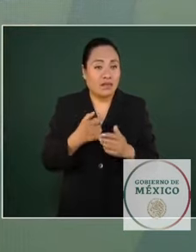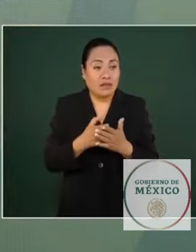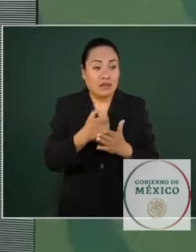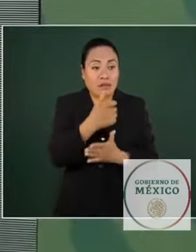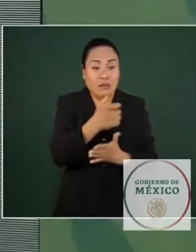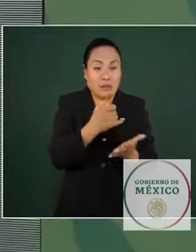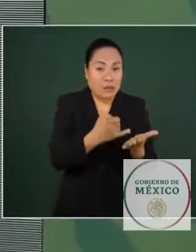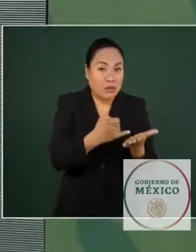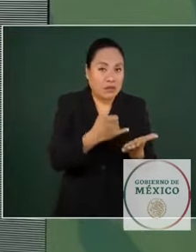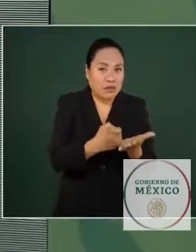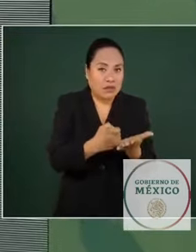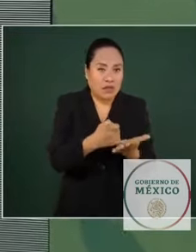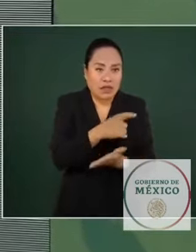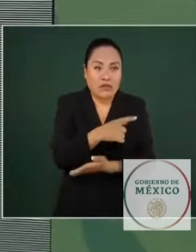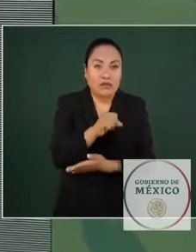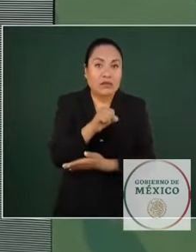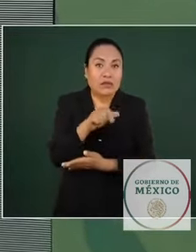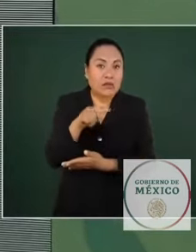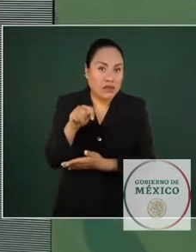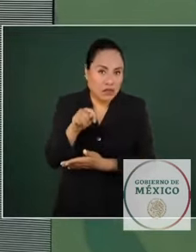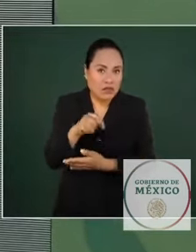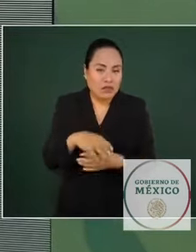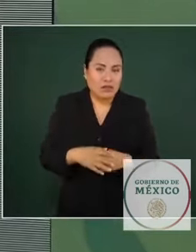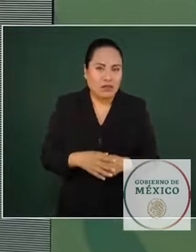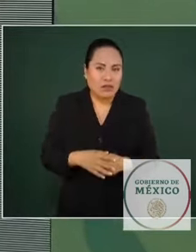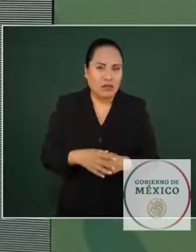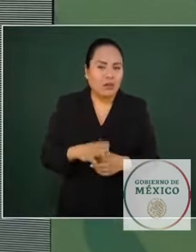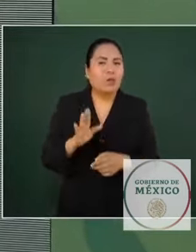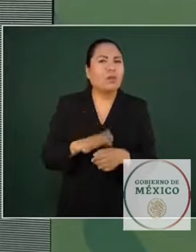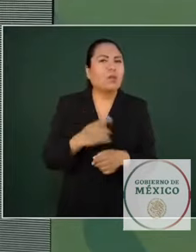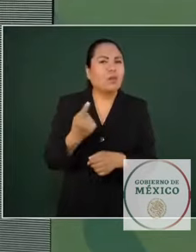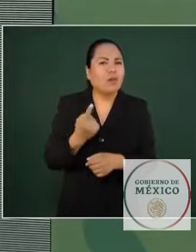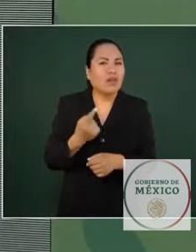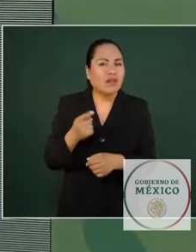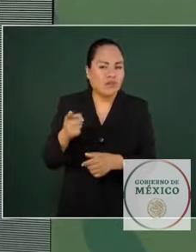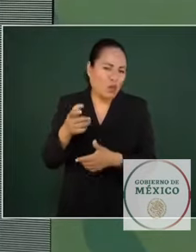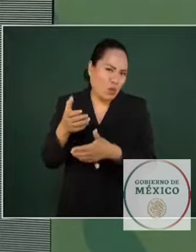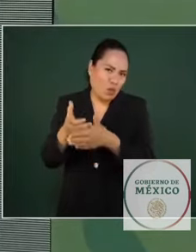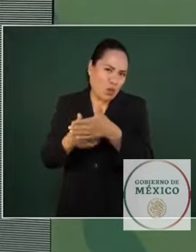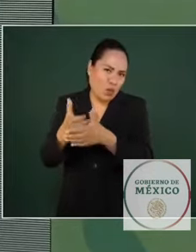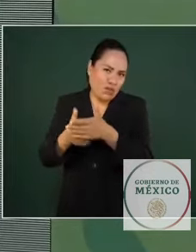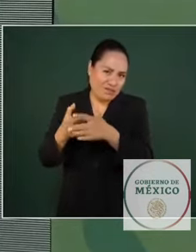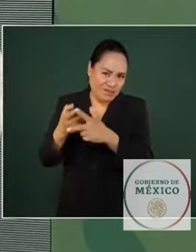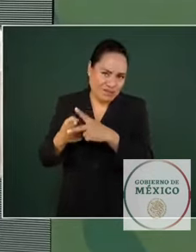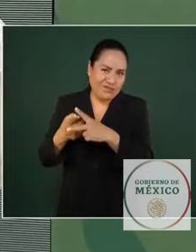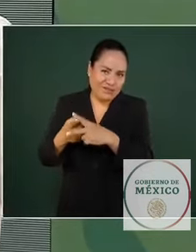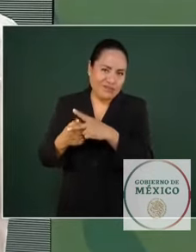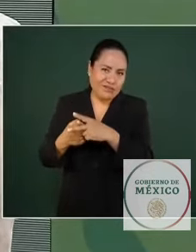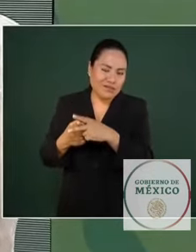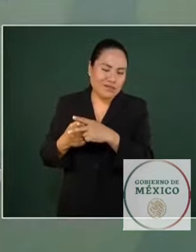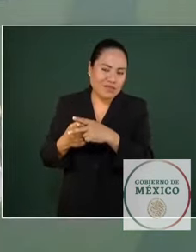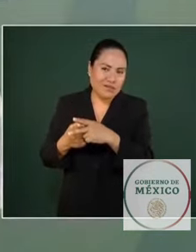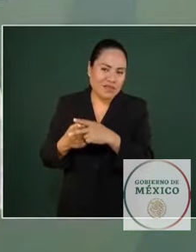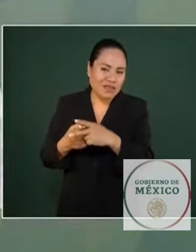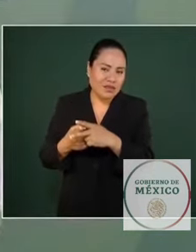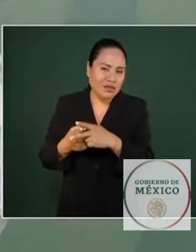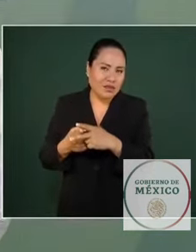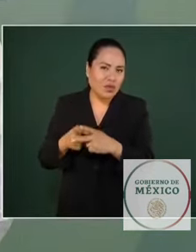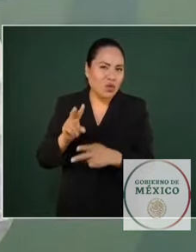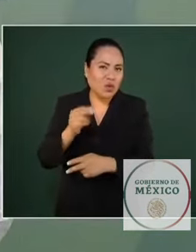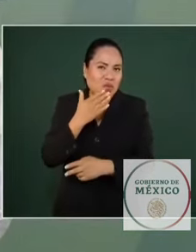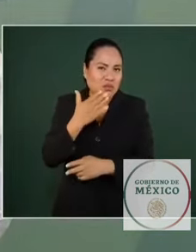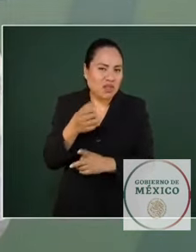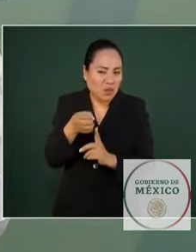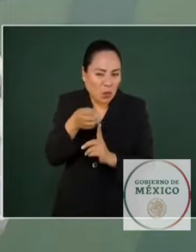porque sus contadores habían hecho mal las cuentas.